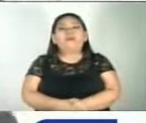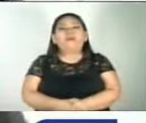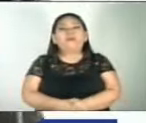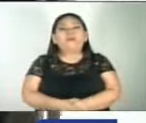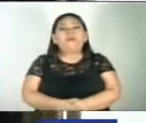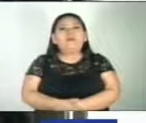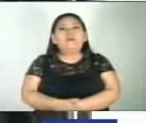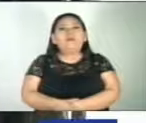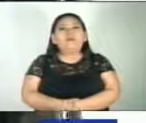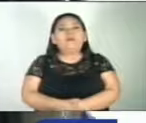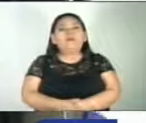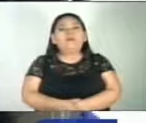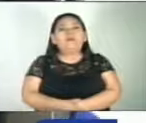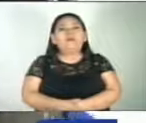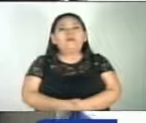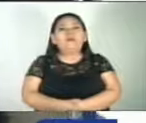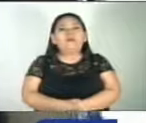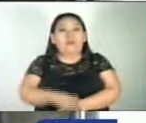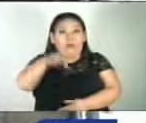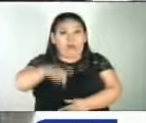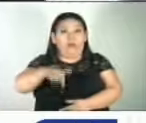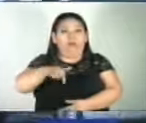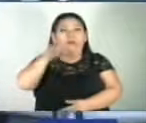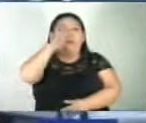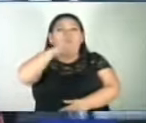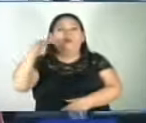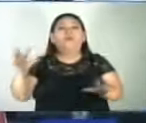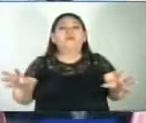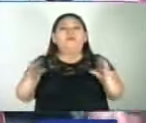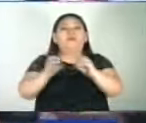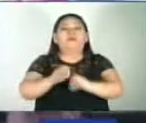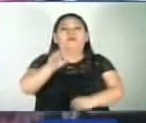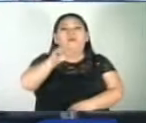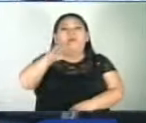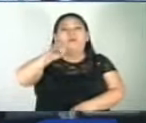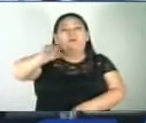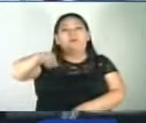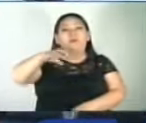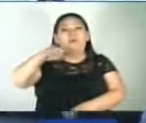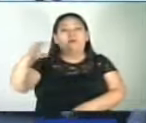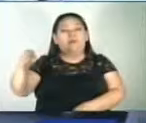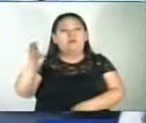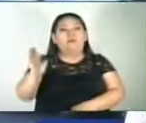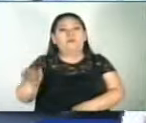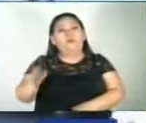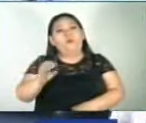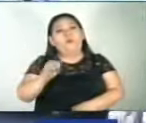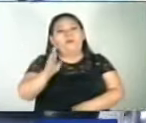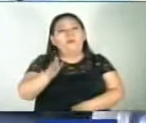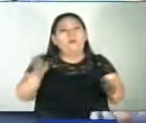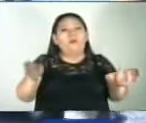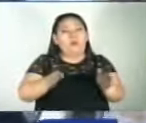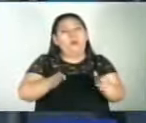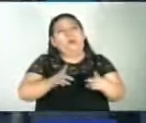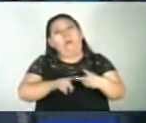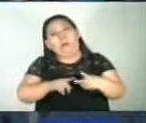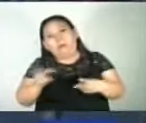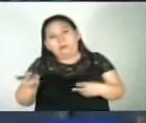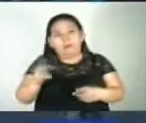Suave, vos. En el país se contabilizan cerca de 10.000 unidades del transporte público, entre buses